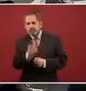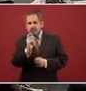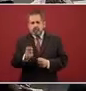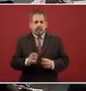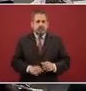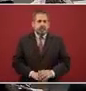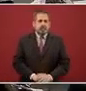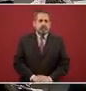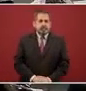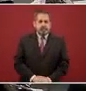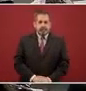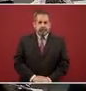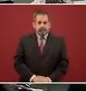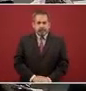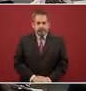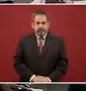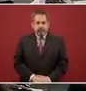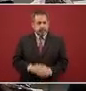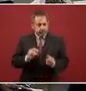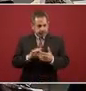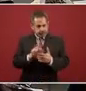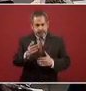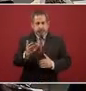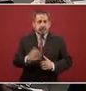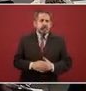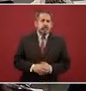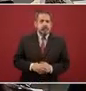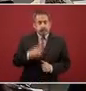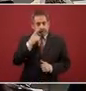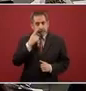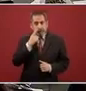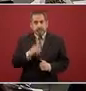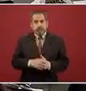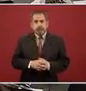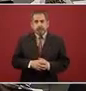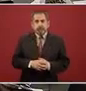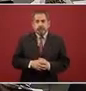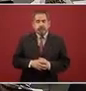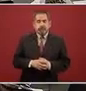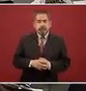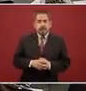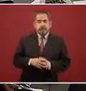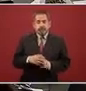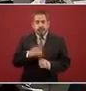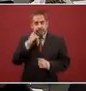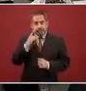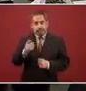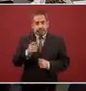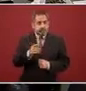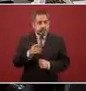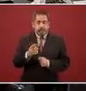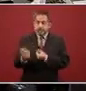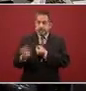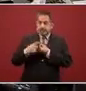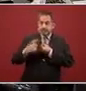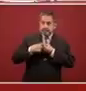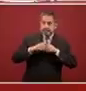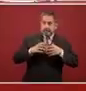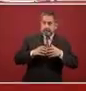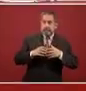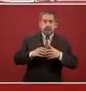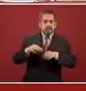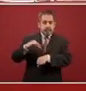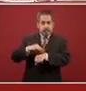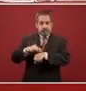Muchas gracias. Con mucho gusto, Ángeles. Efectivamente, la convocatoria de médicos para el bienestar que habíamos abierto al inicio del